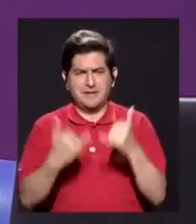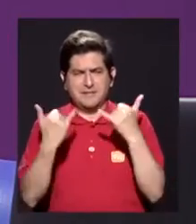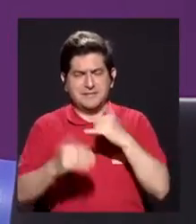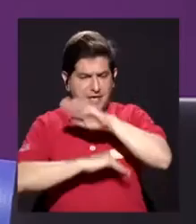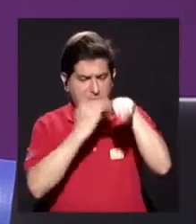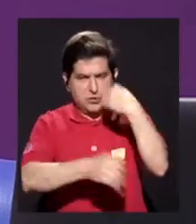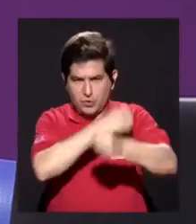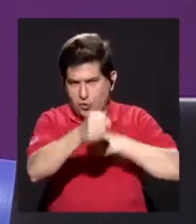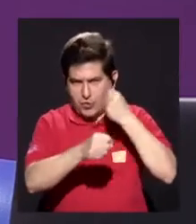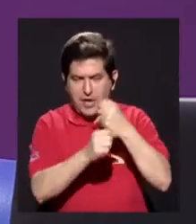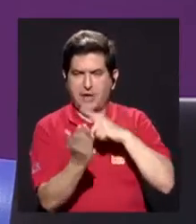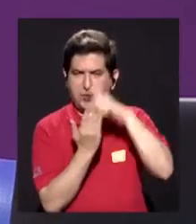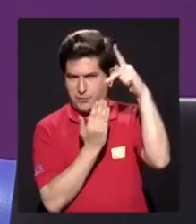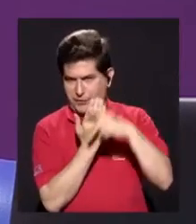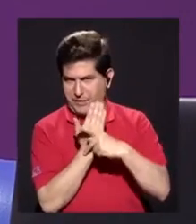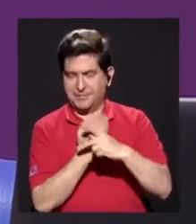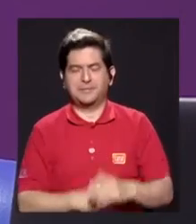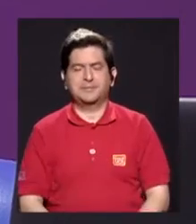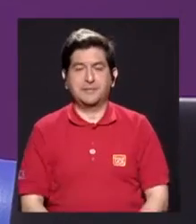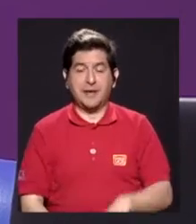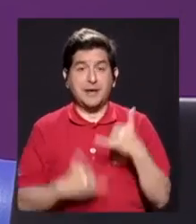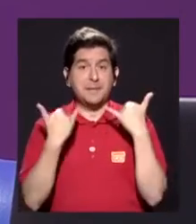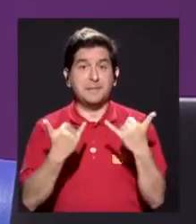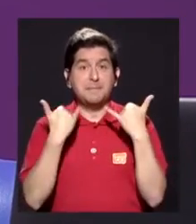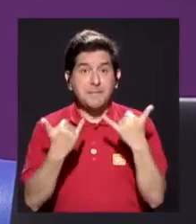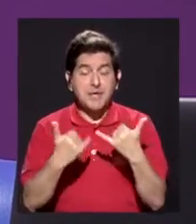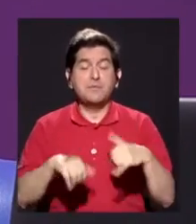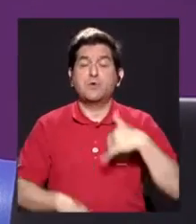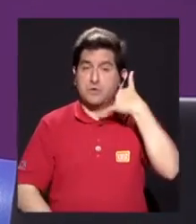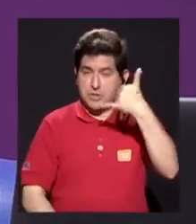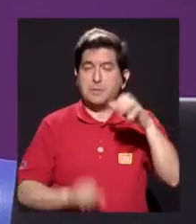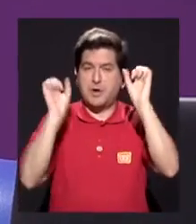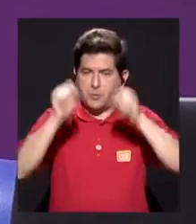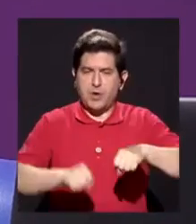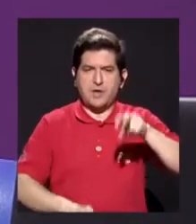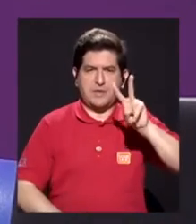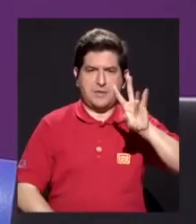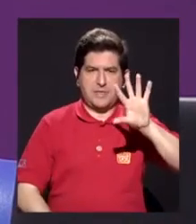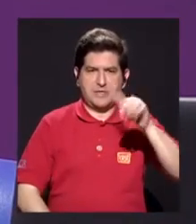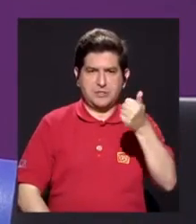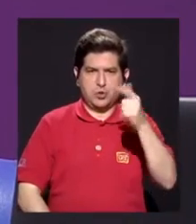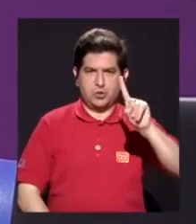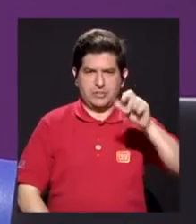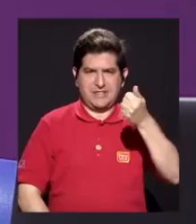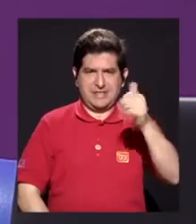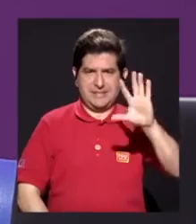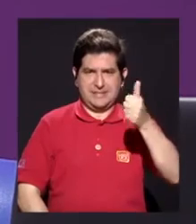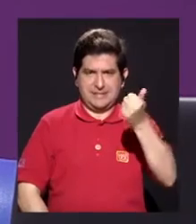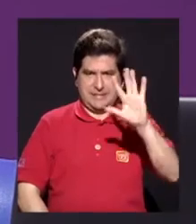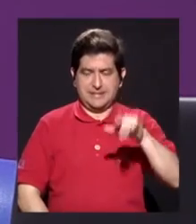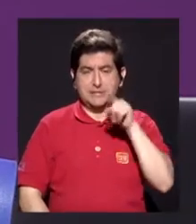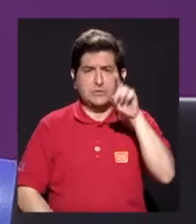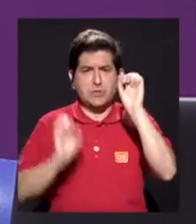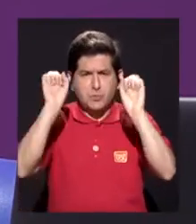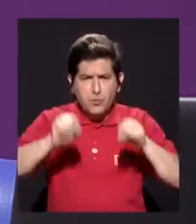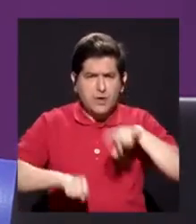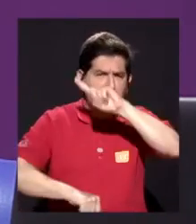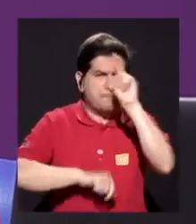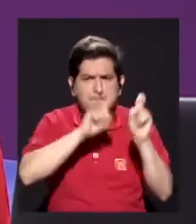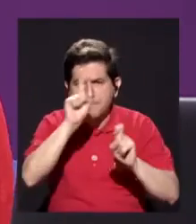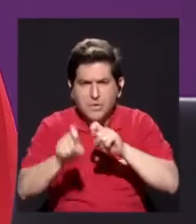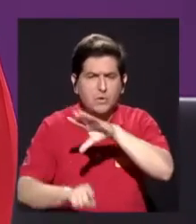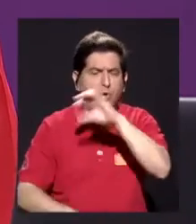durante todo este año. Estamos en vivo, usted puede llamarnos al 2511 1515 para hacer sus